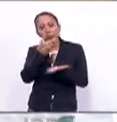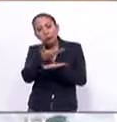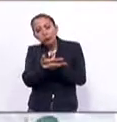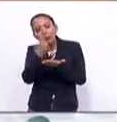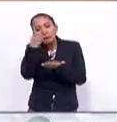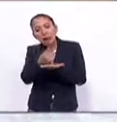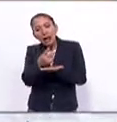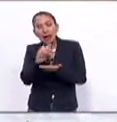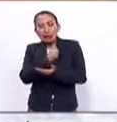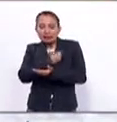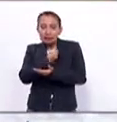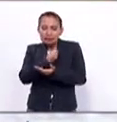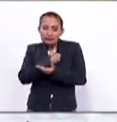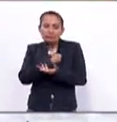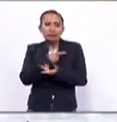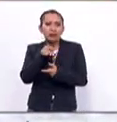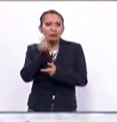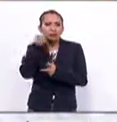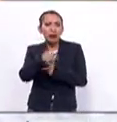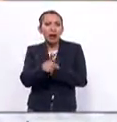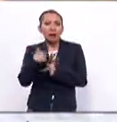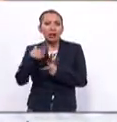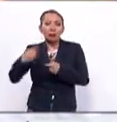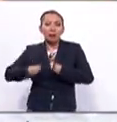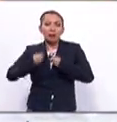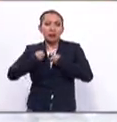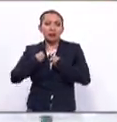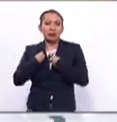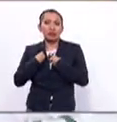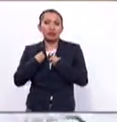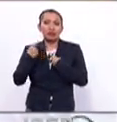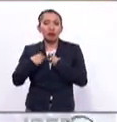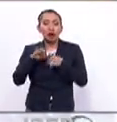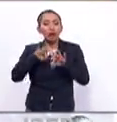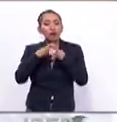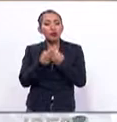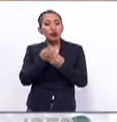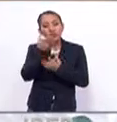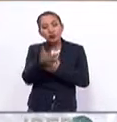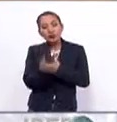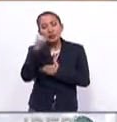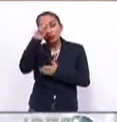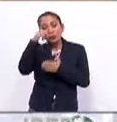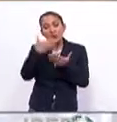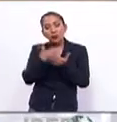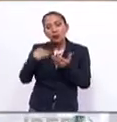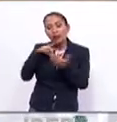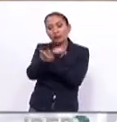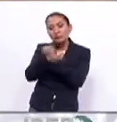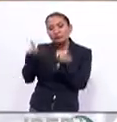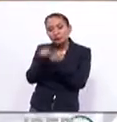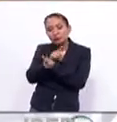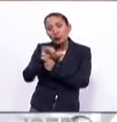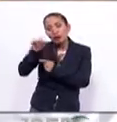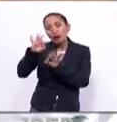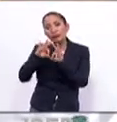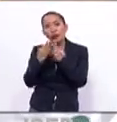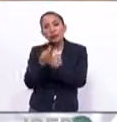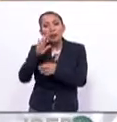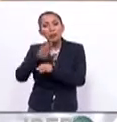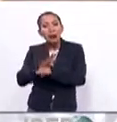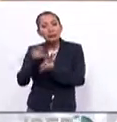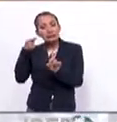para resistir y, por supuesto, para reexistir, es decir, los modos en los que proponen modos de relacionamiento alternativos mucho